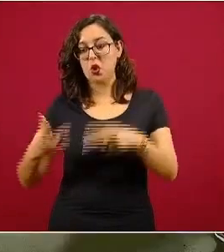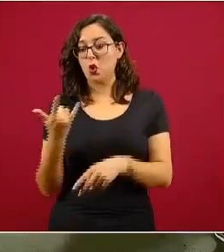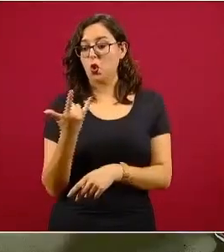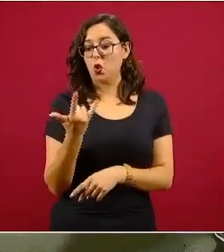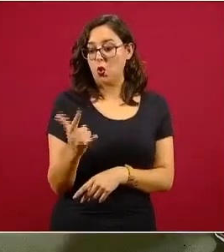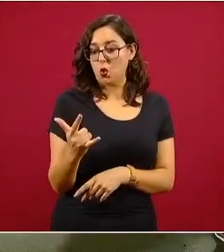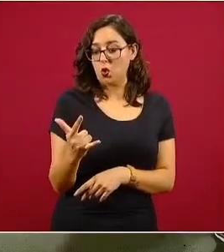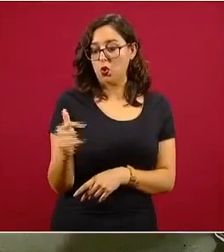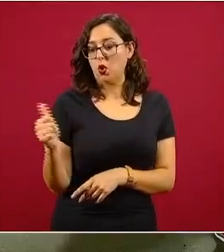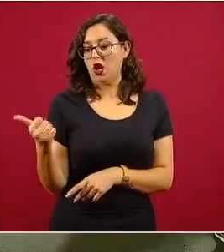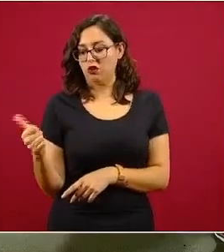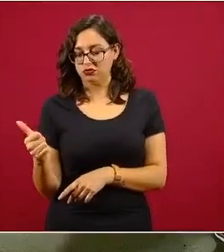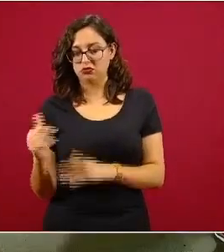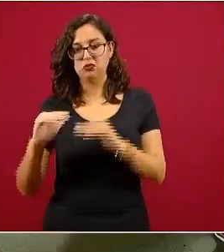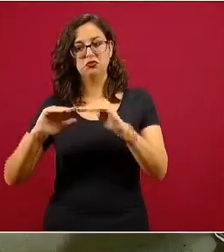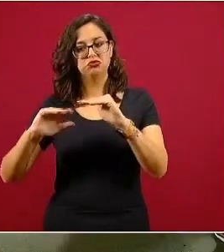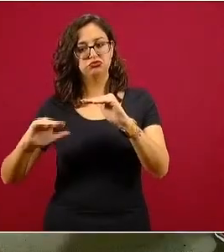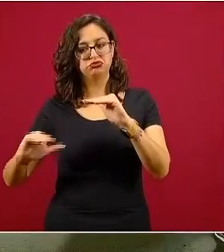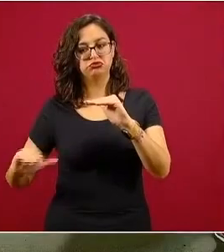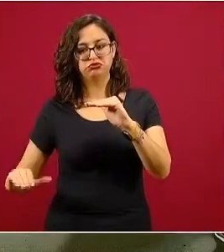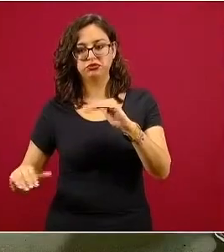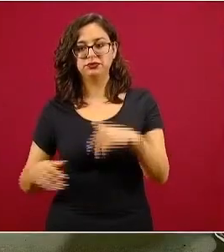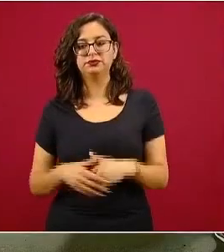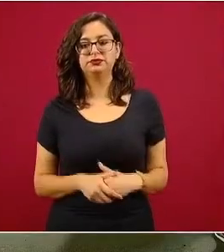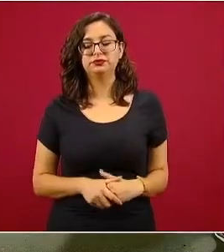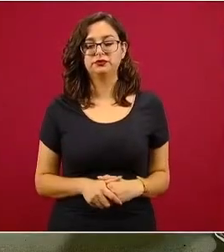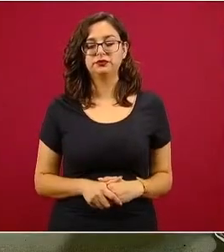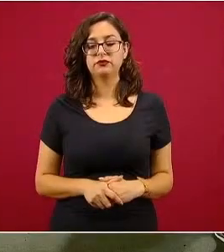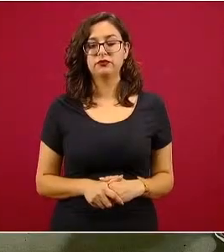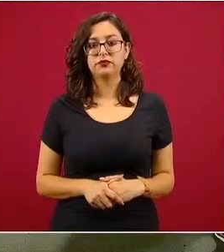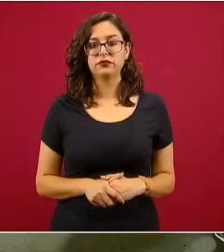y durante todo agosto. La siguiente, por favor.